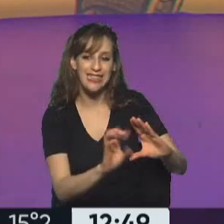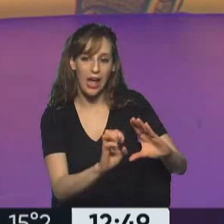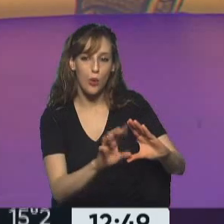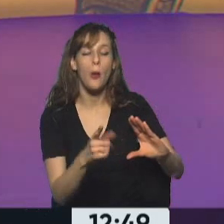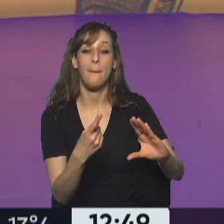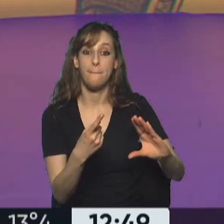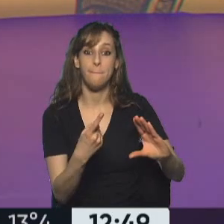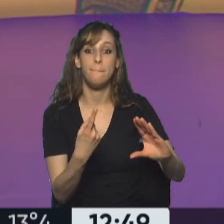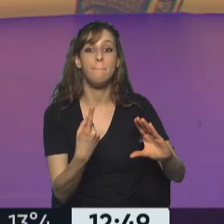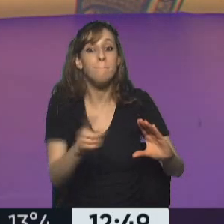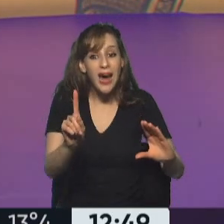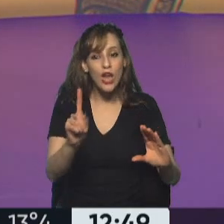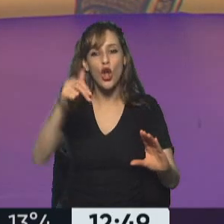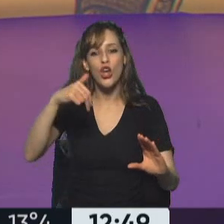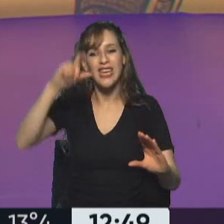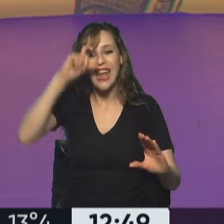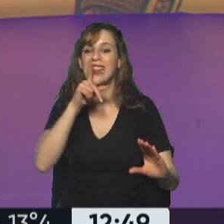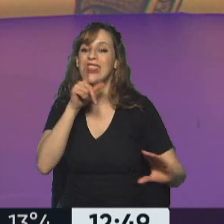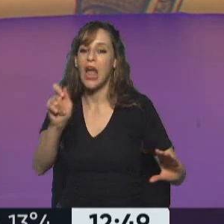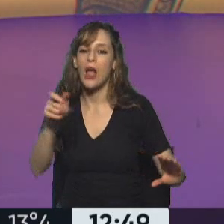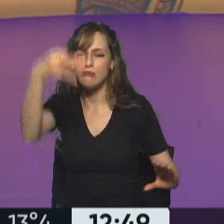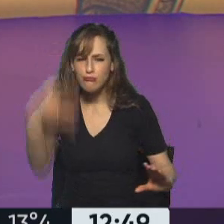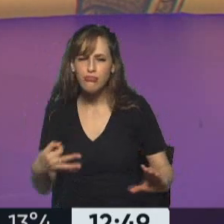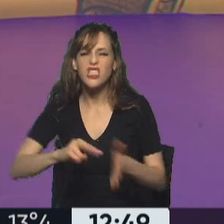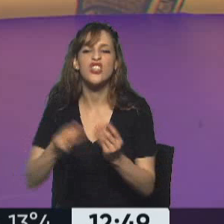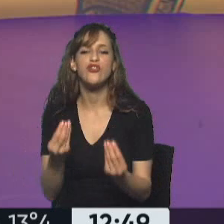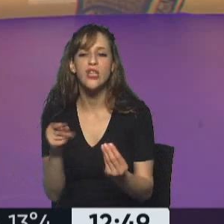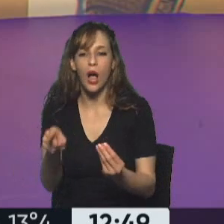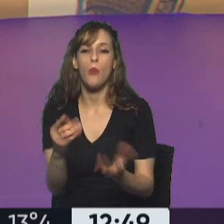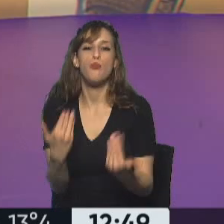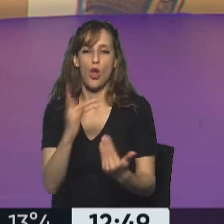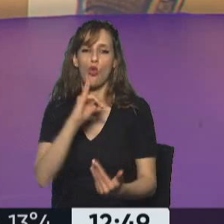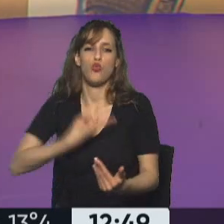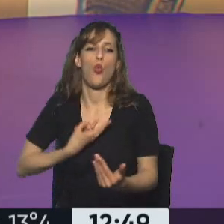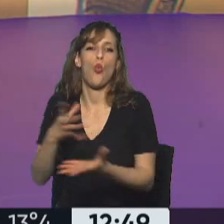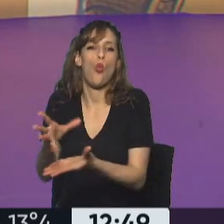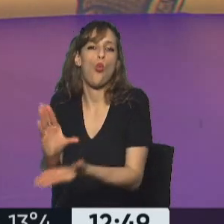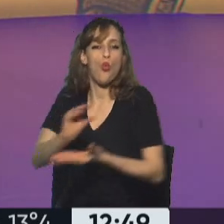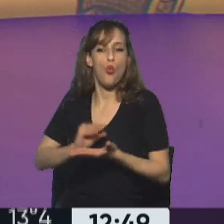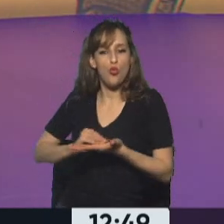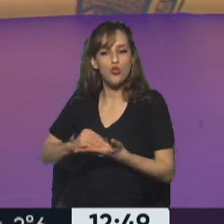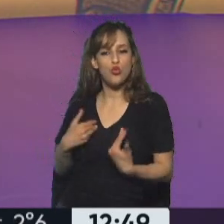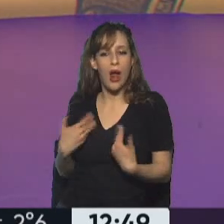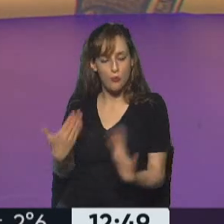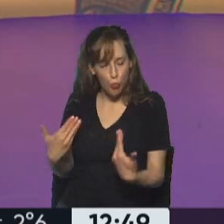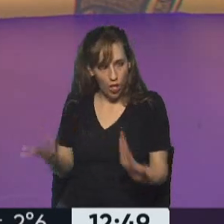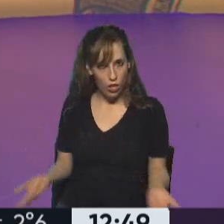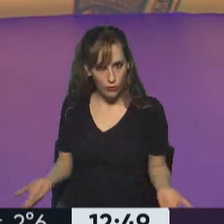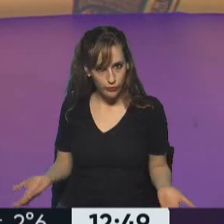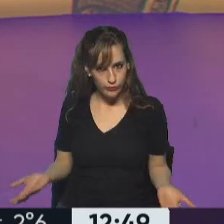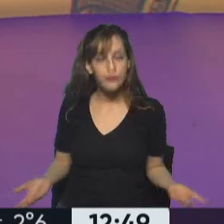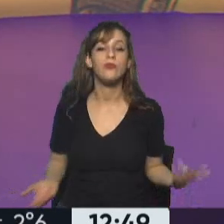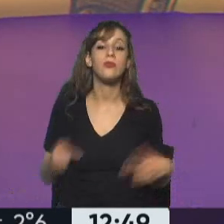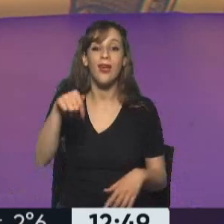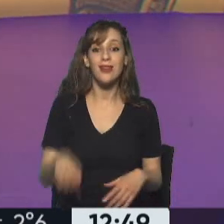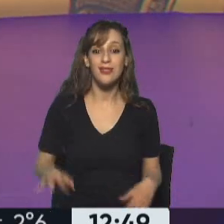sea dentro de las brutas personas no es dinero con el cual se puede disponer bueno cinco mil 976 del año pasado este año siete